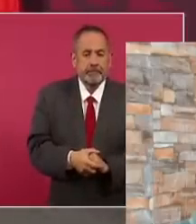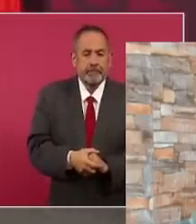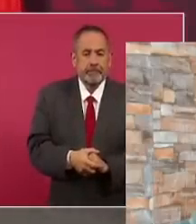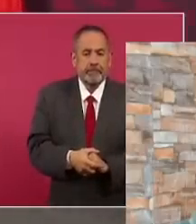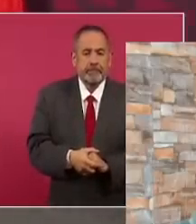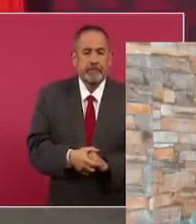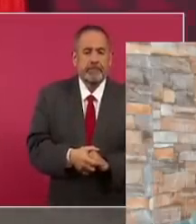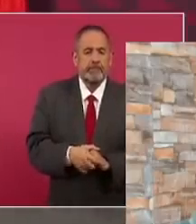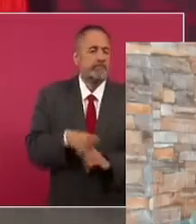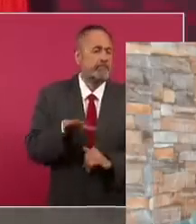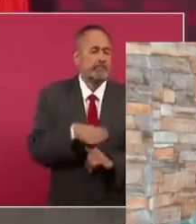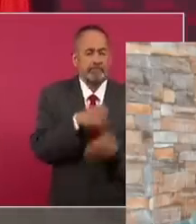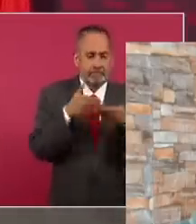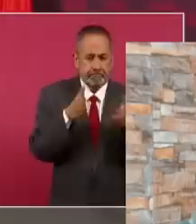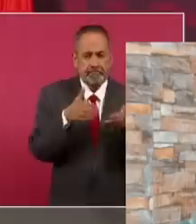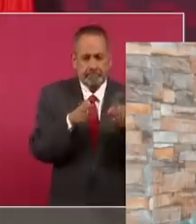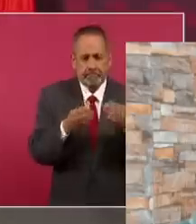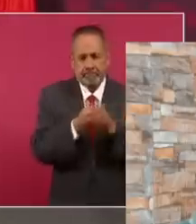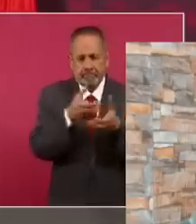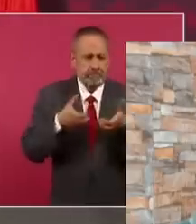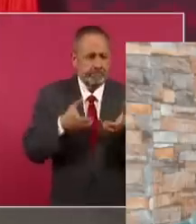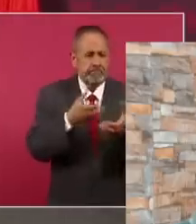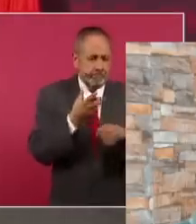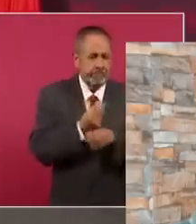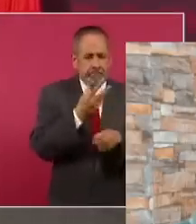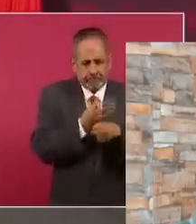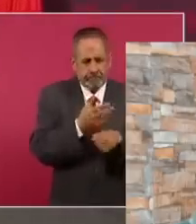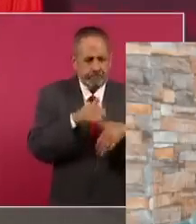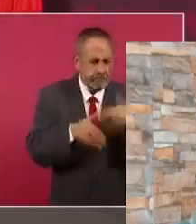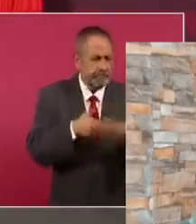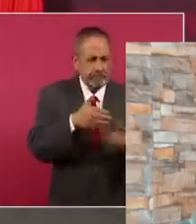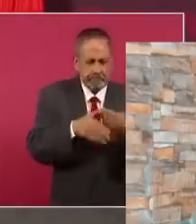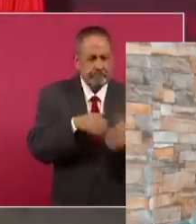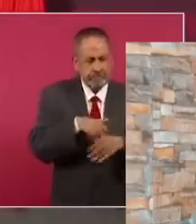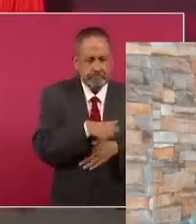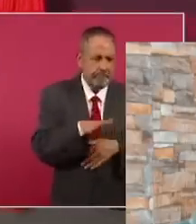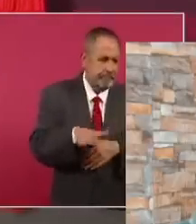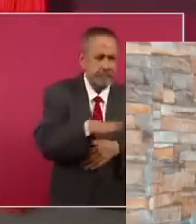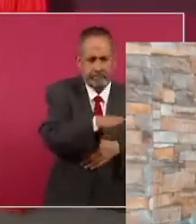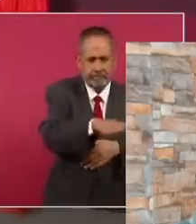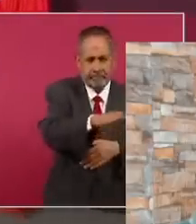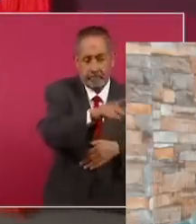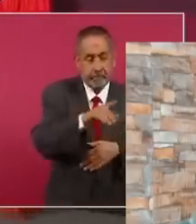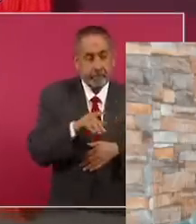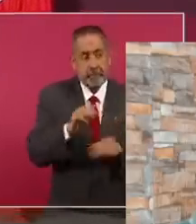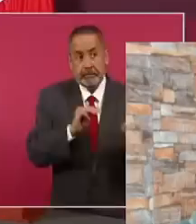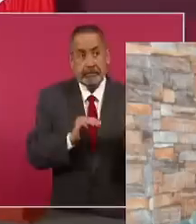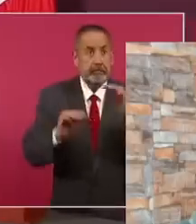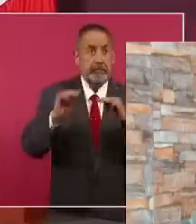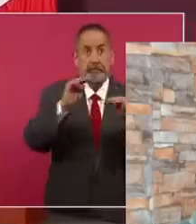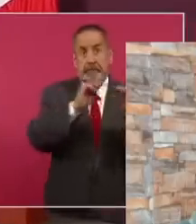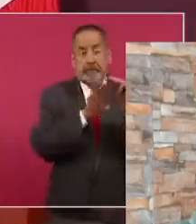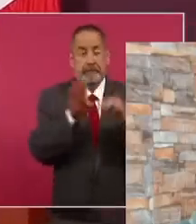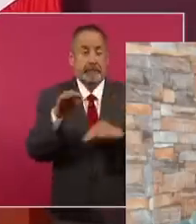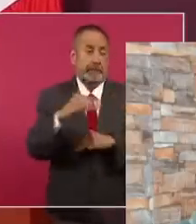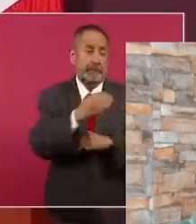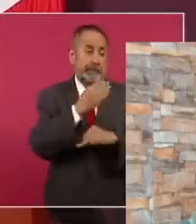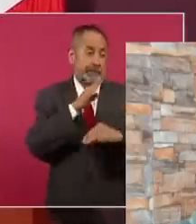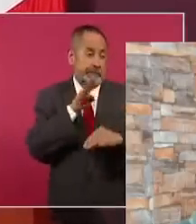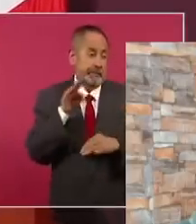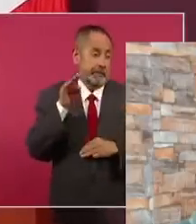abriendo el camino en la parte más alta de la sierra.